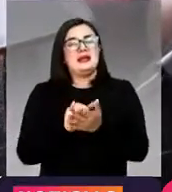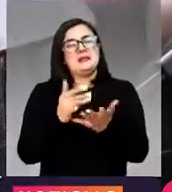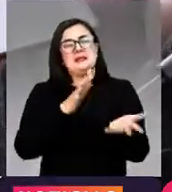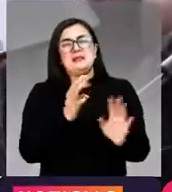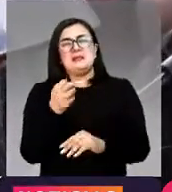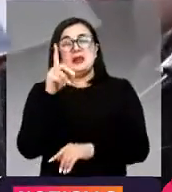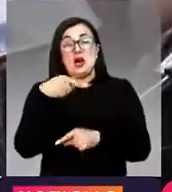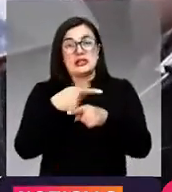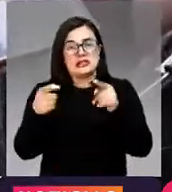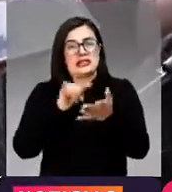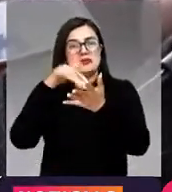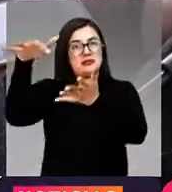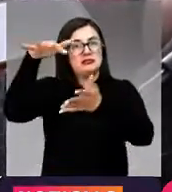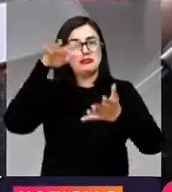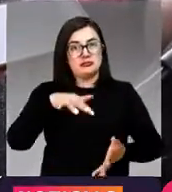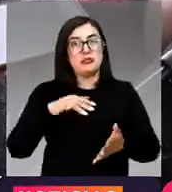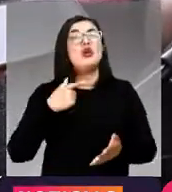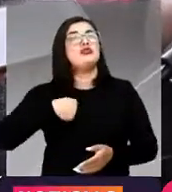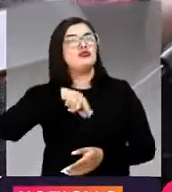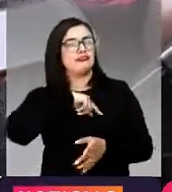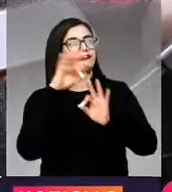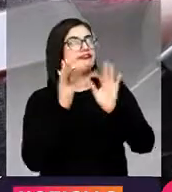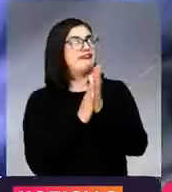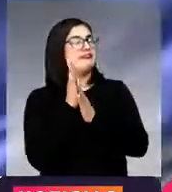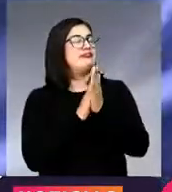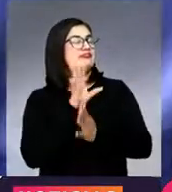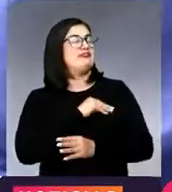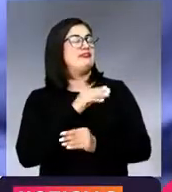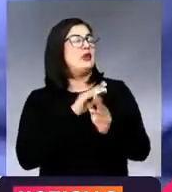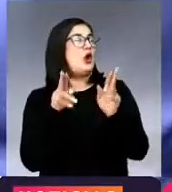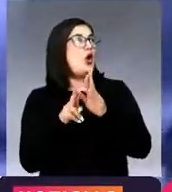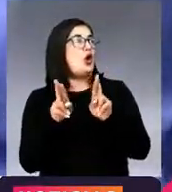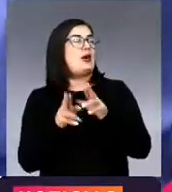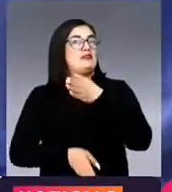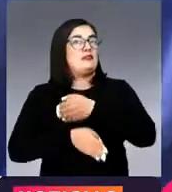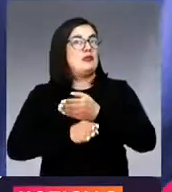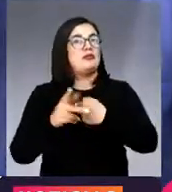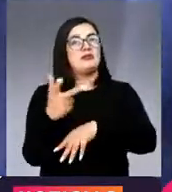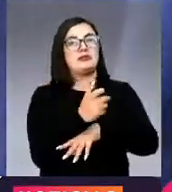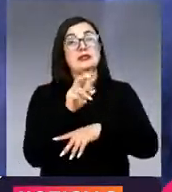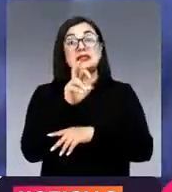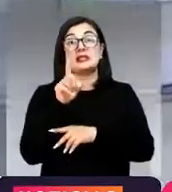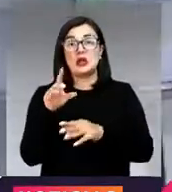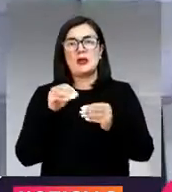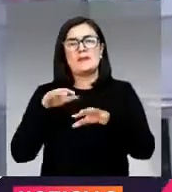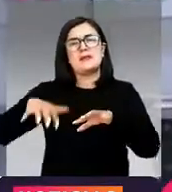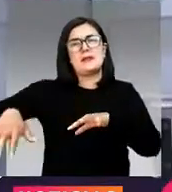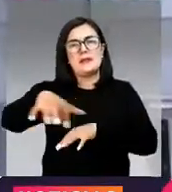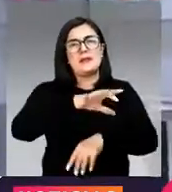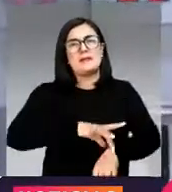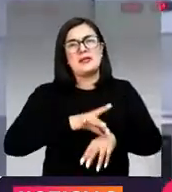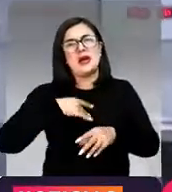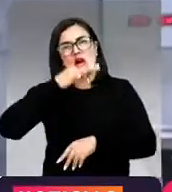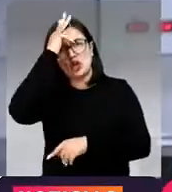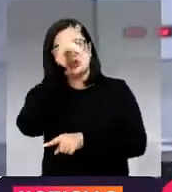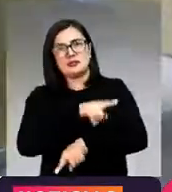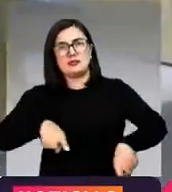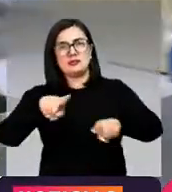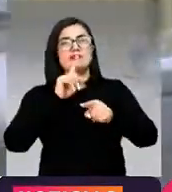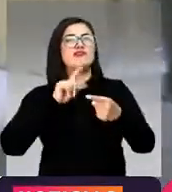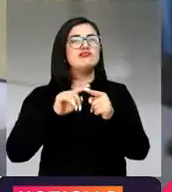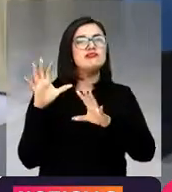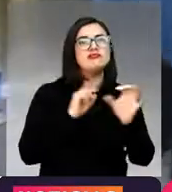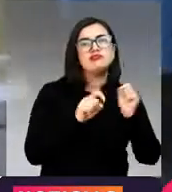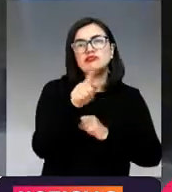semana entrante nosotros estamos con toda la ilusión de poder seguir continuando 71 centros médicos y hospitales están caracterizados para vacunar a su